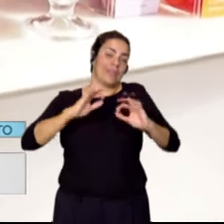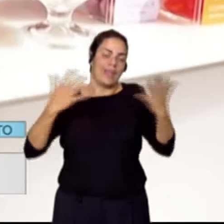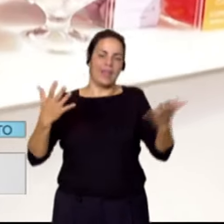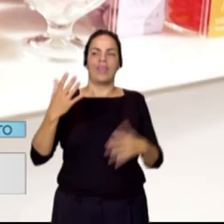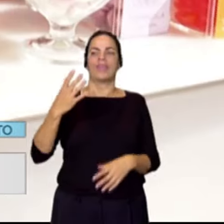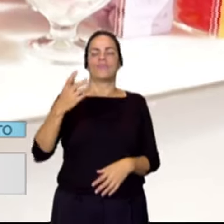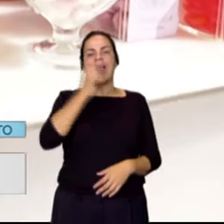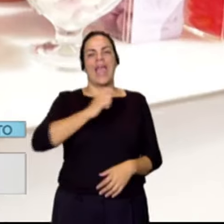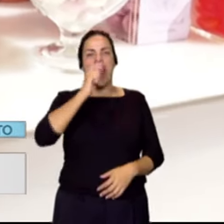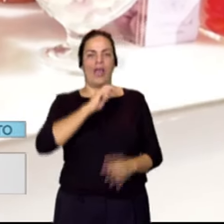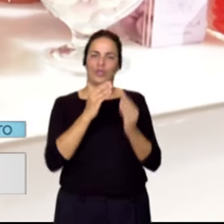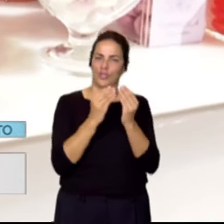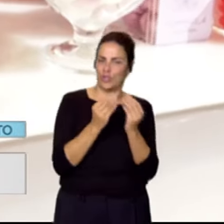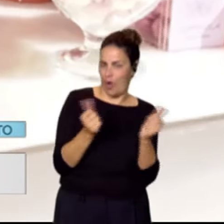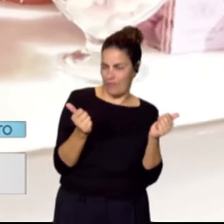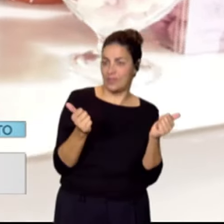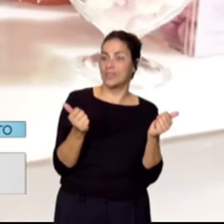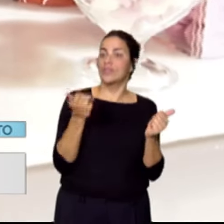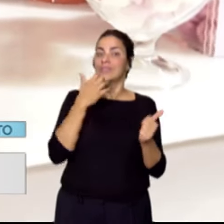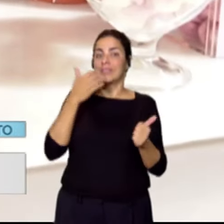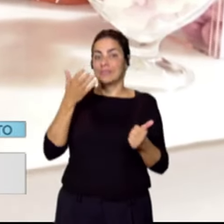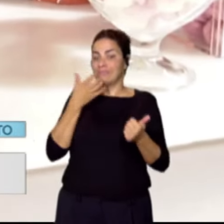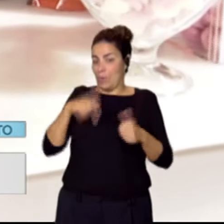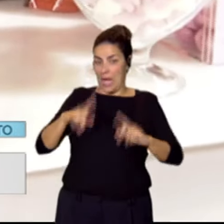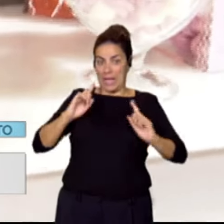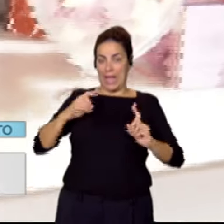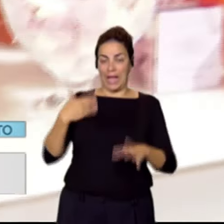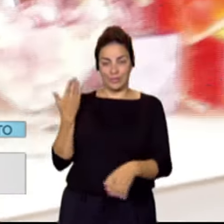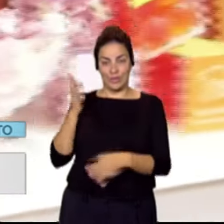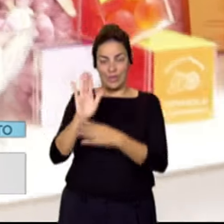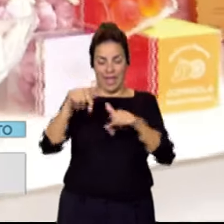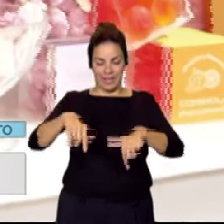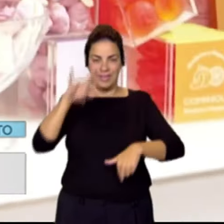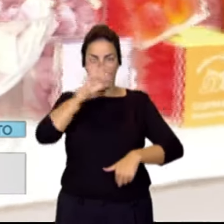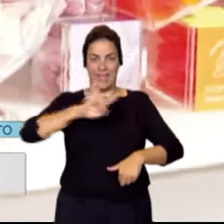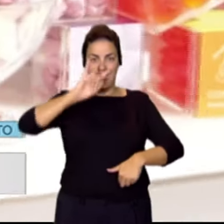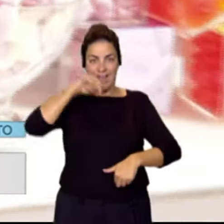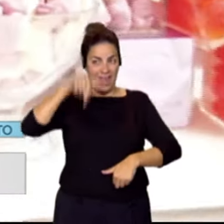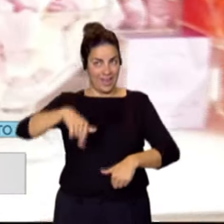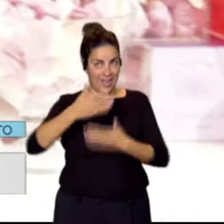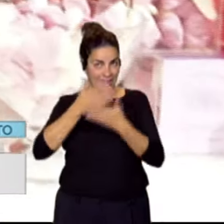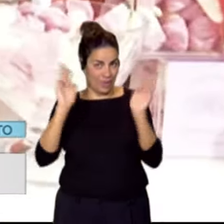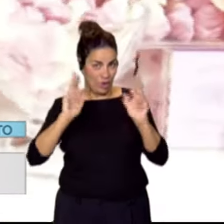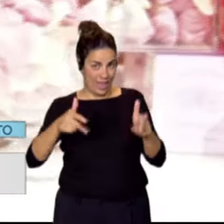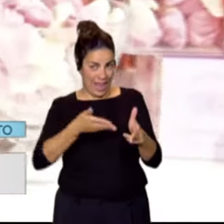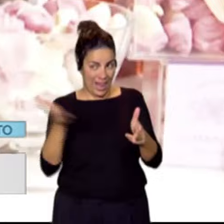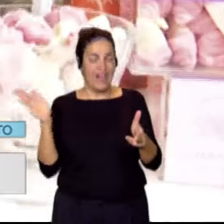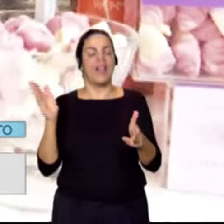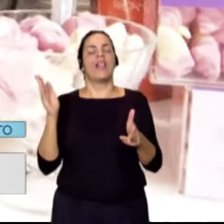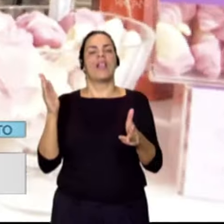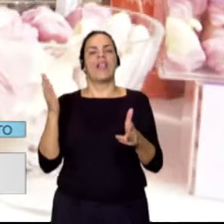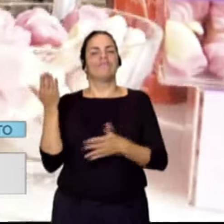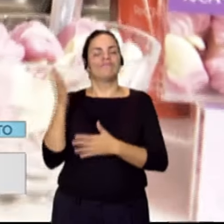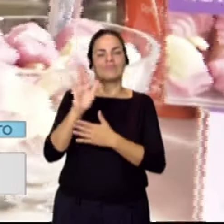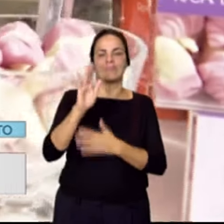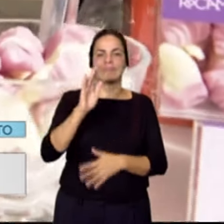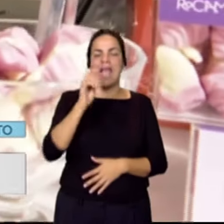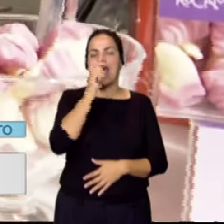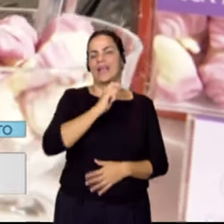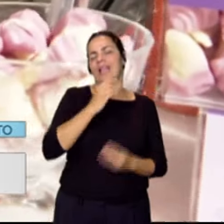soft y en este caso pudimos trajer aquí a las Canarias en Royal highways el sabor clásico que es